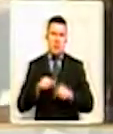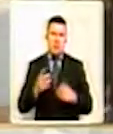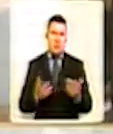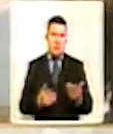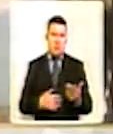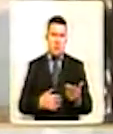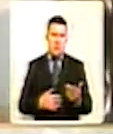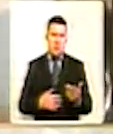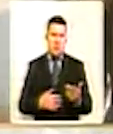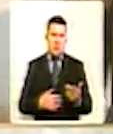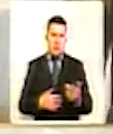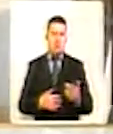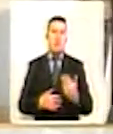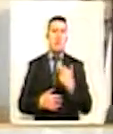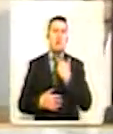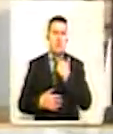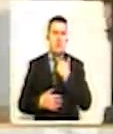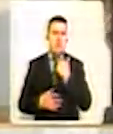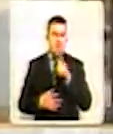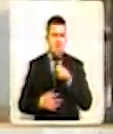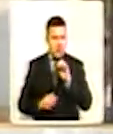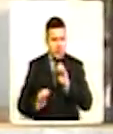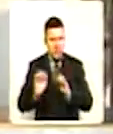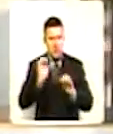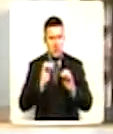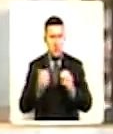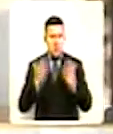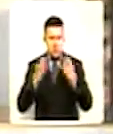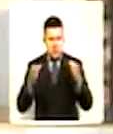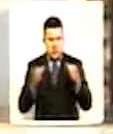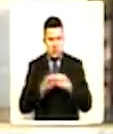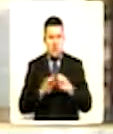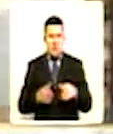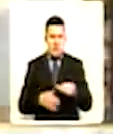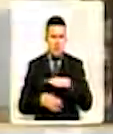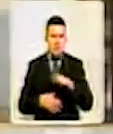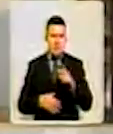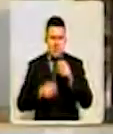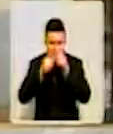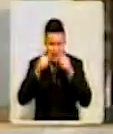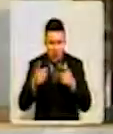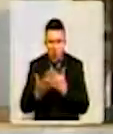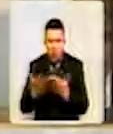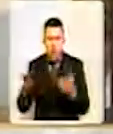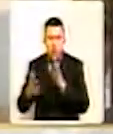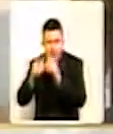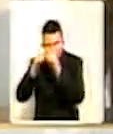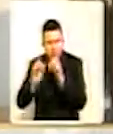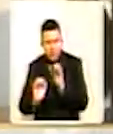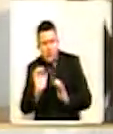tampoco se conviertan en un obstáculo para defender los bienes y el patrimonio público.